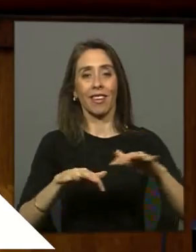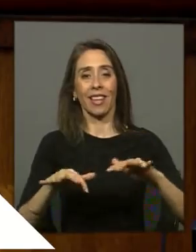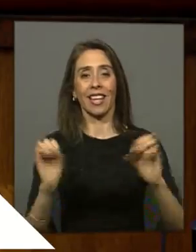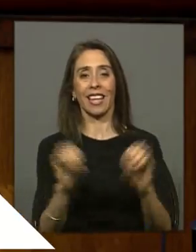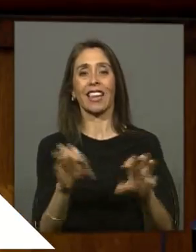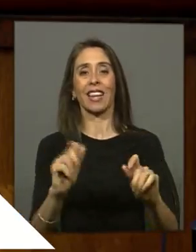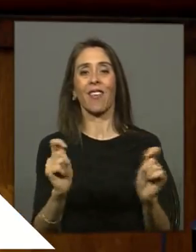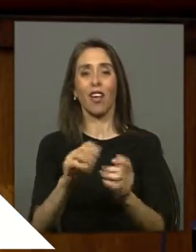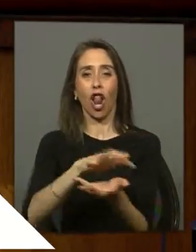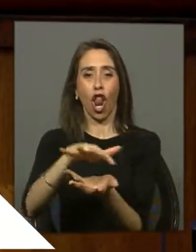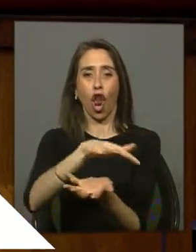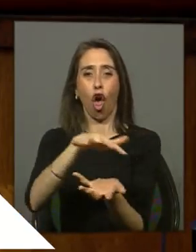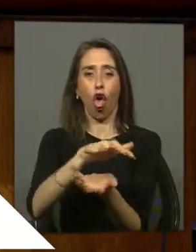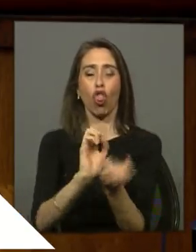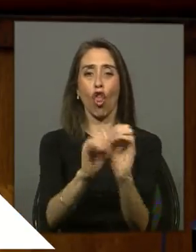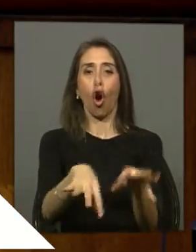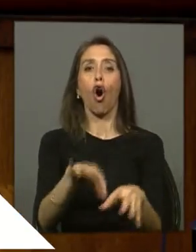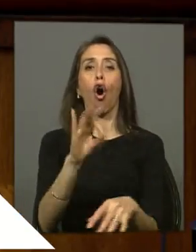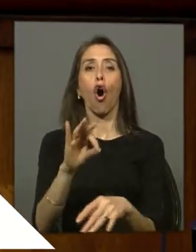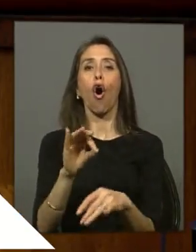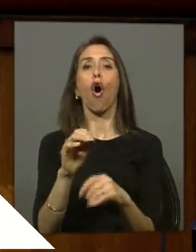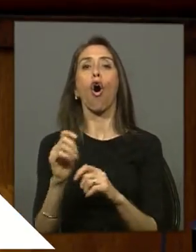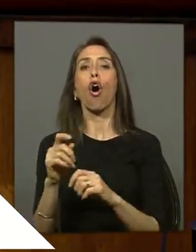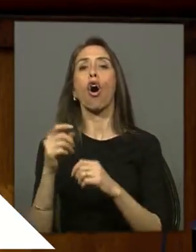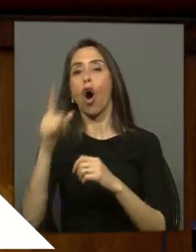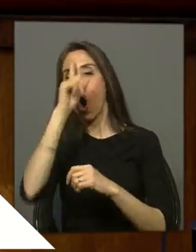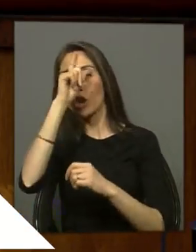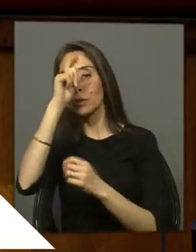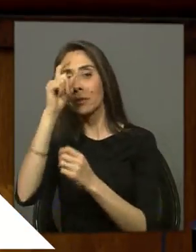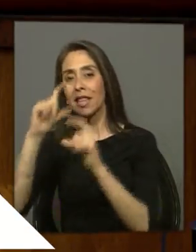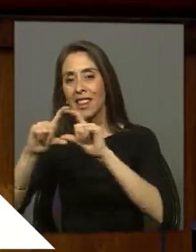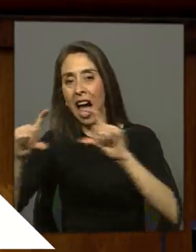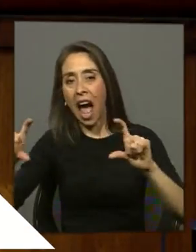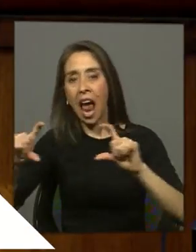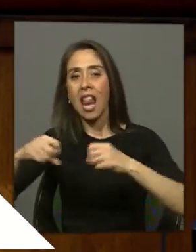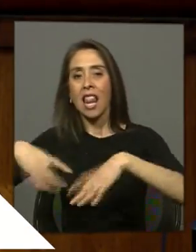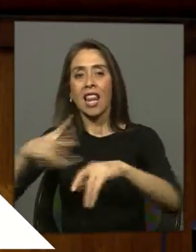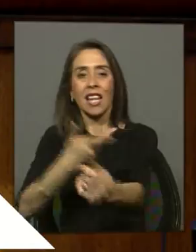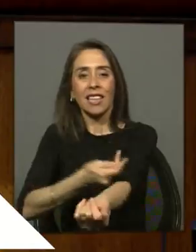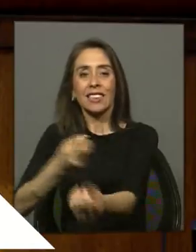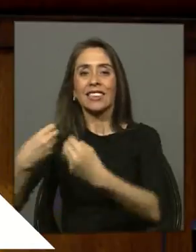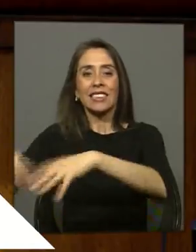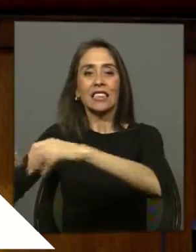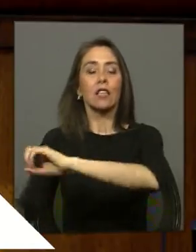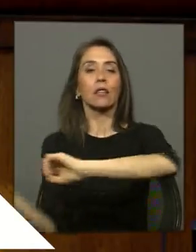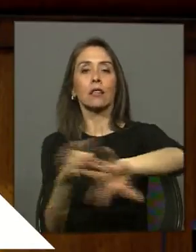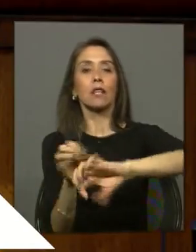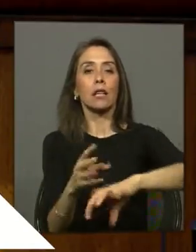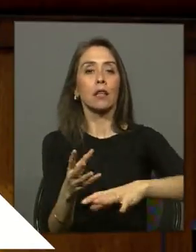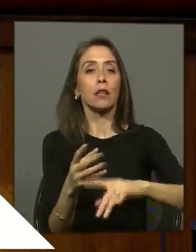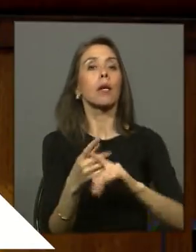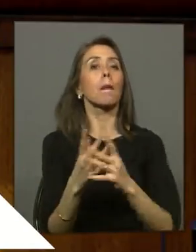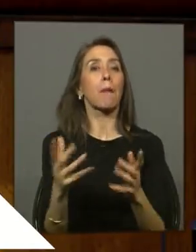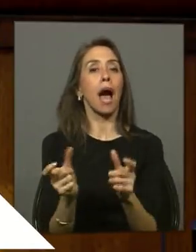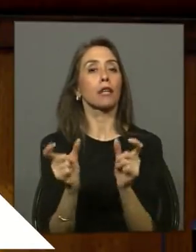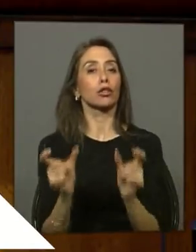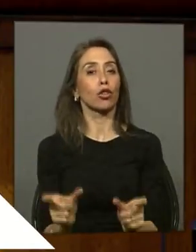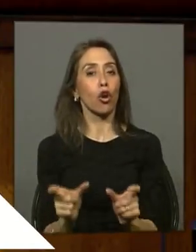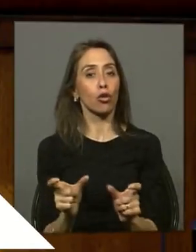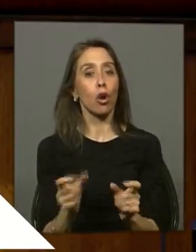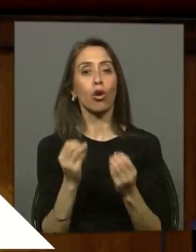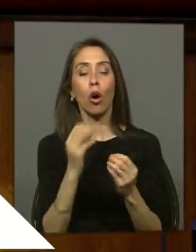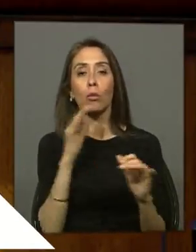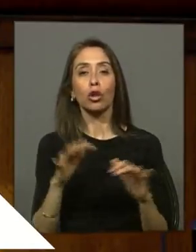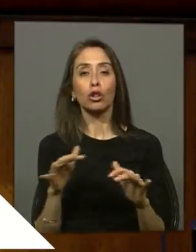lo que representan una mayor complejidad en su manejo que los residuos domiciliarios se estimó también que debiesen existir un mayor control en la